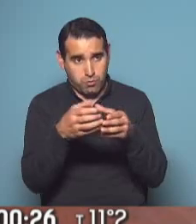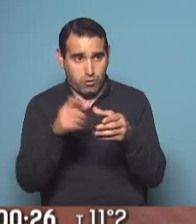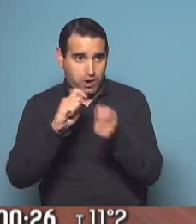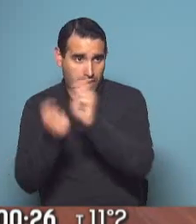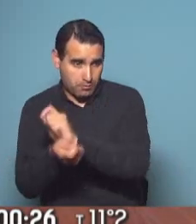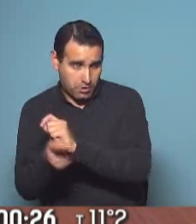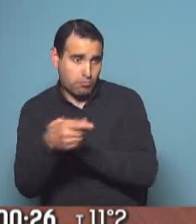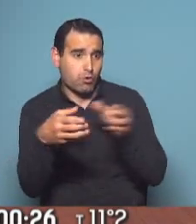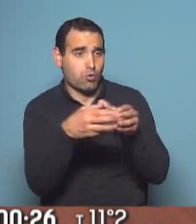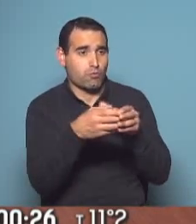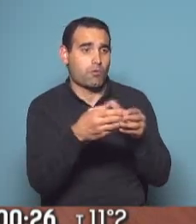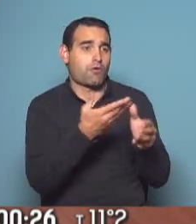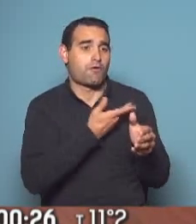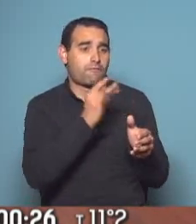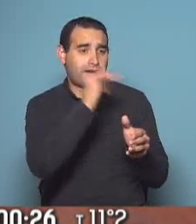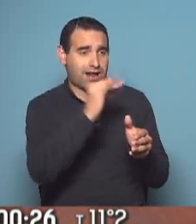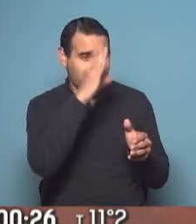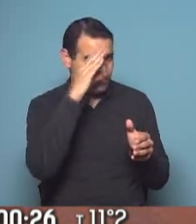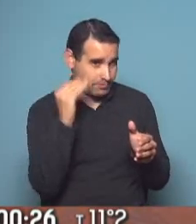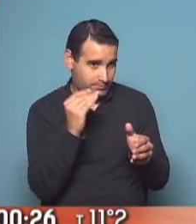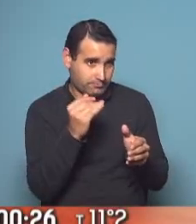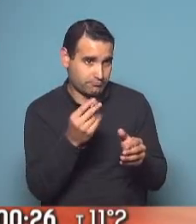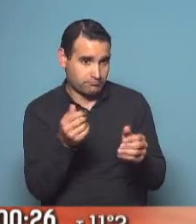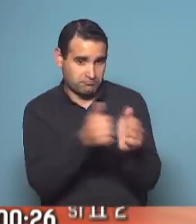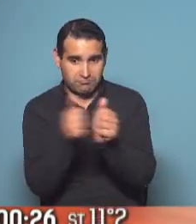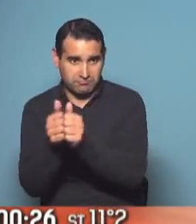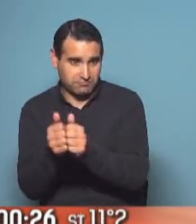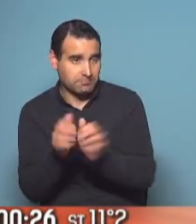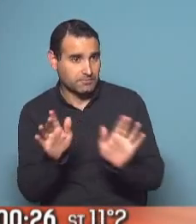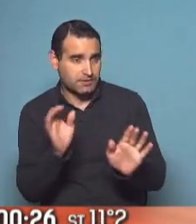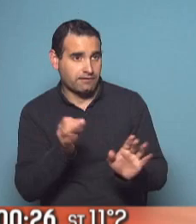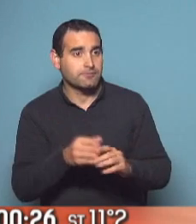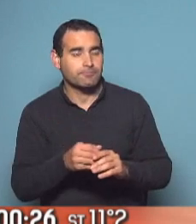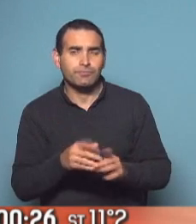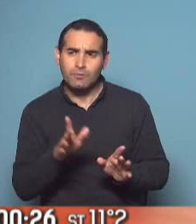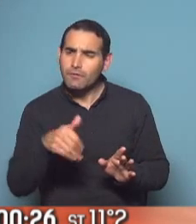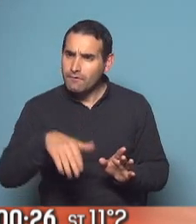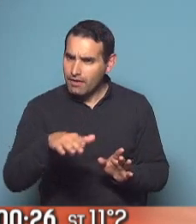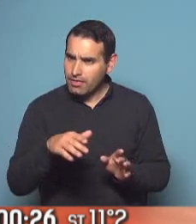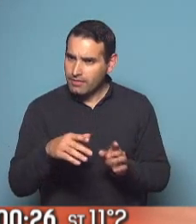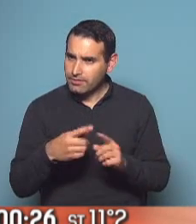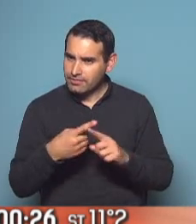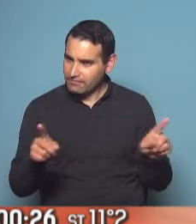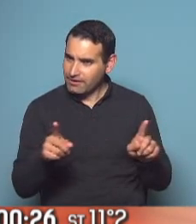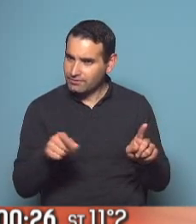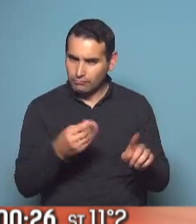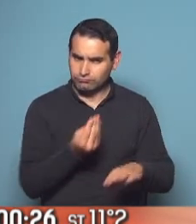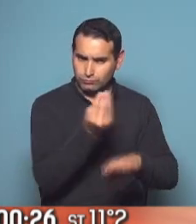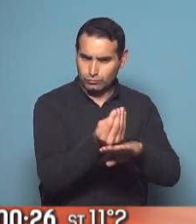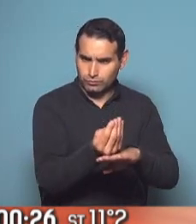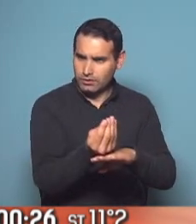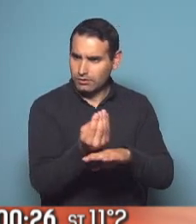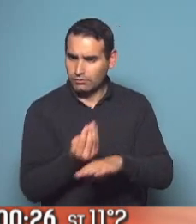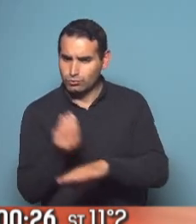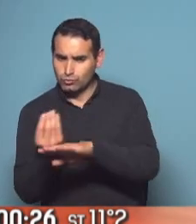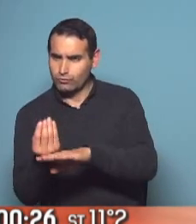Alberto Fernández. ¿Y podría haber una diferencia sustancial de lo que pueda hacer uno y otro de